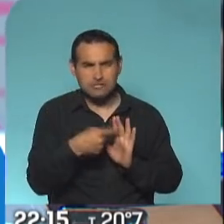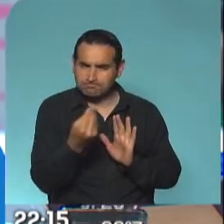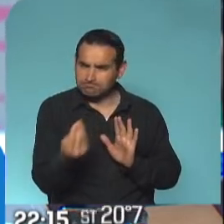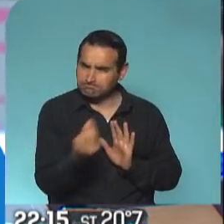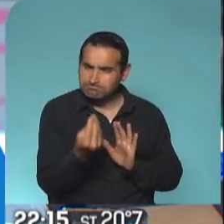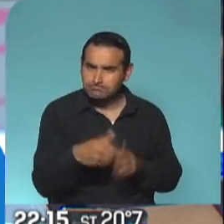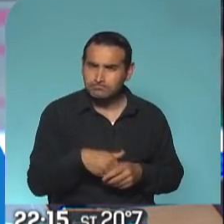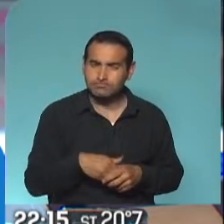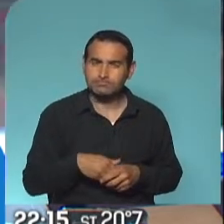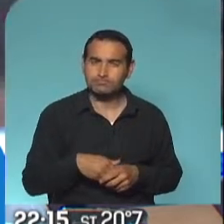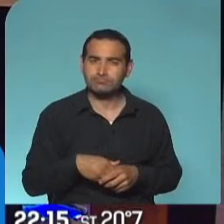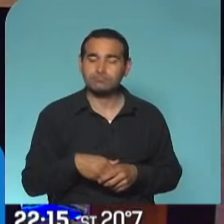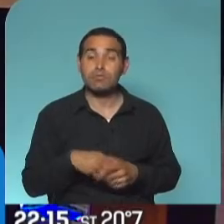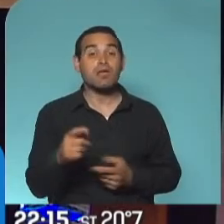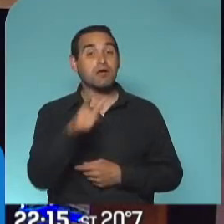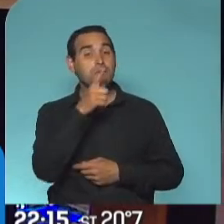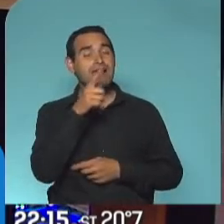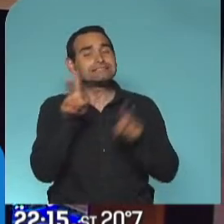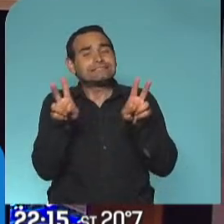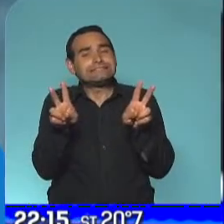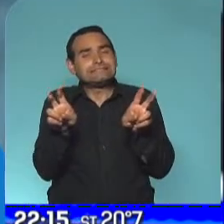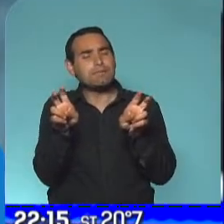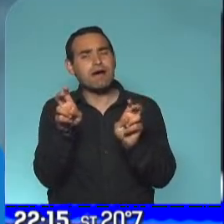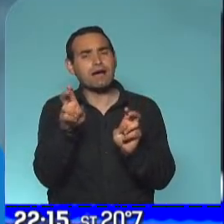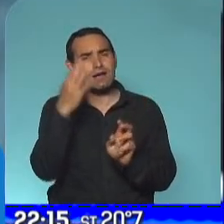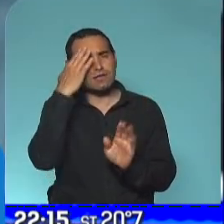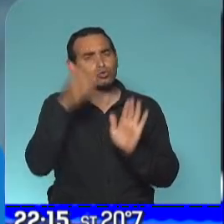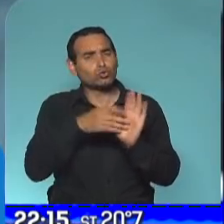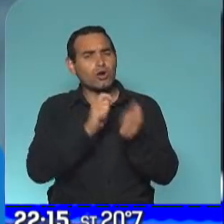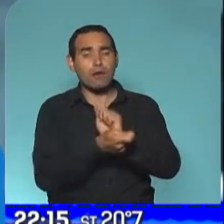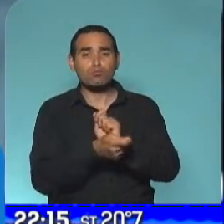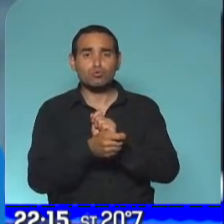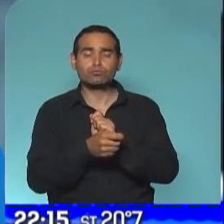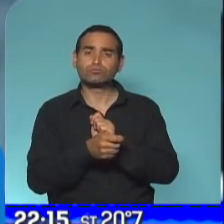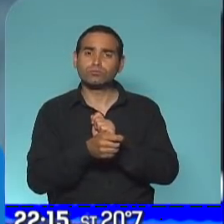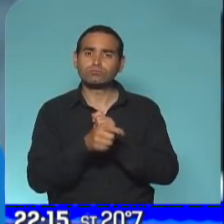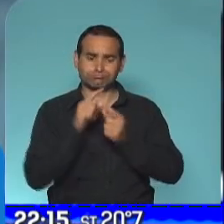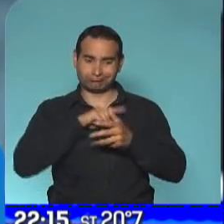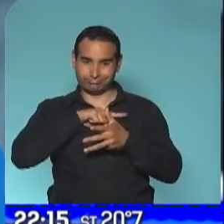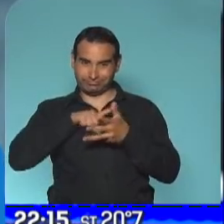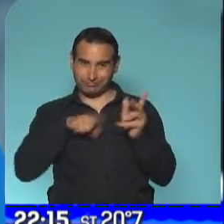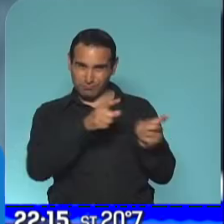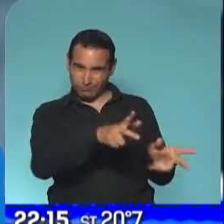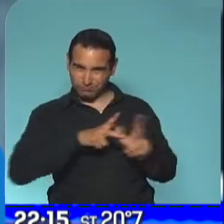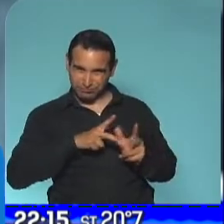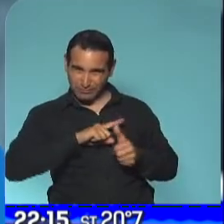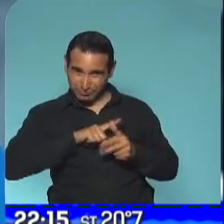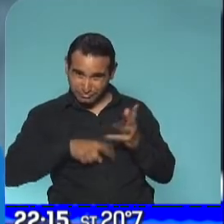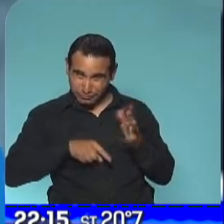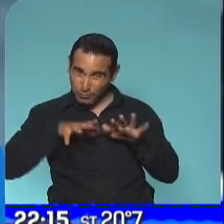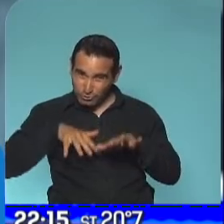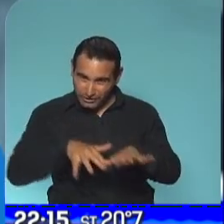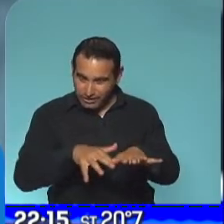implicancia tiene, Raúl? A ver, pareciera que en el tema de la reforma se reúnen todos estos aspectos y estas distintas protestas que